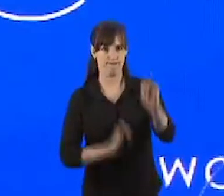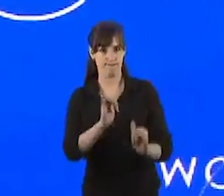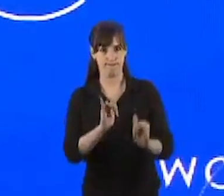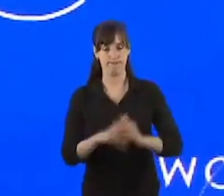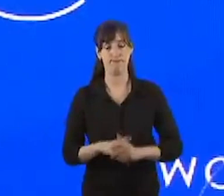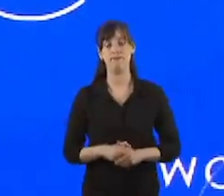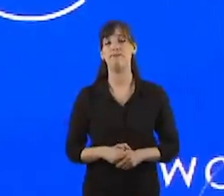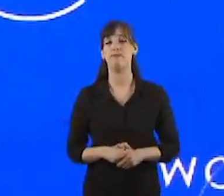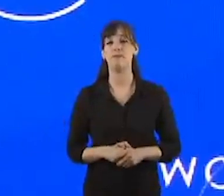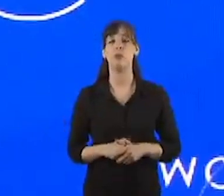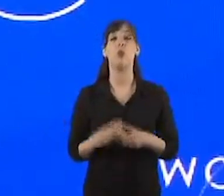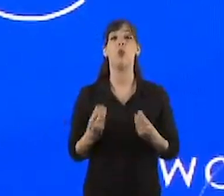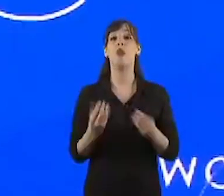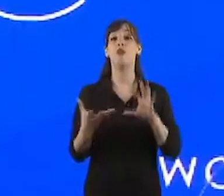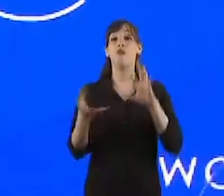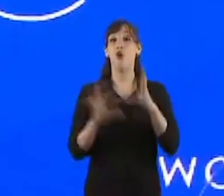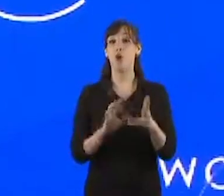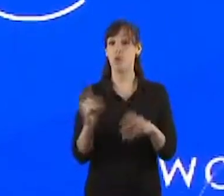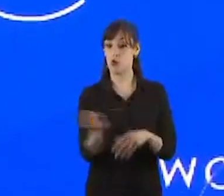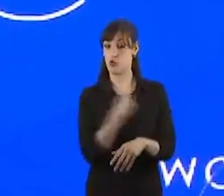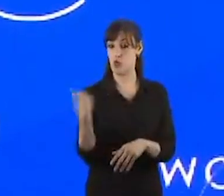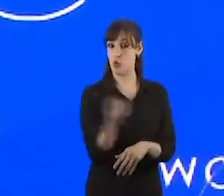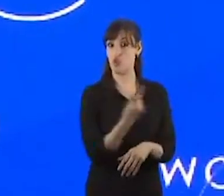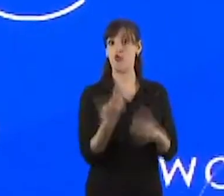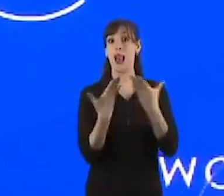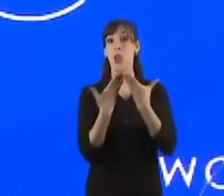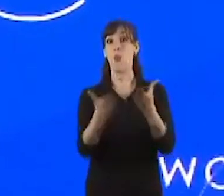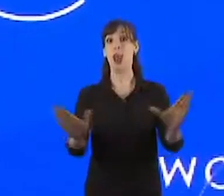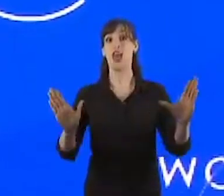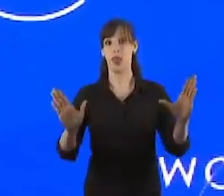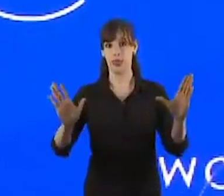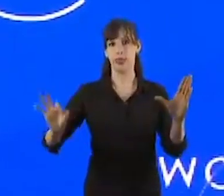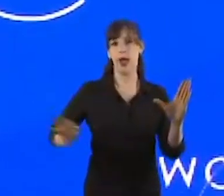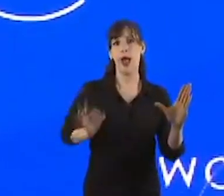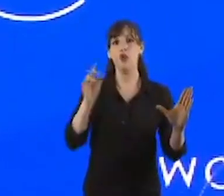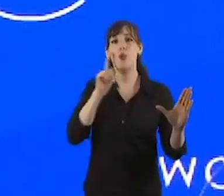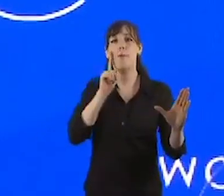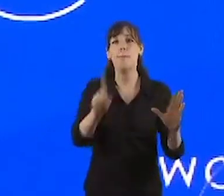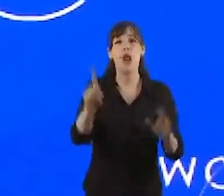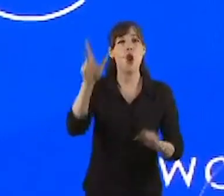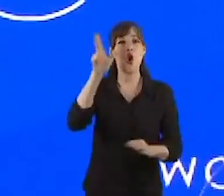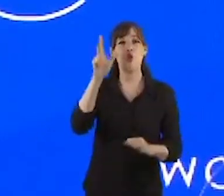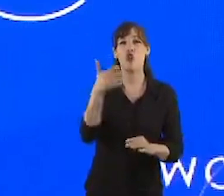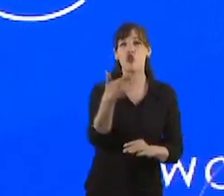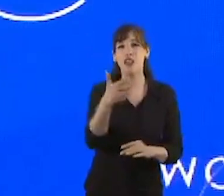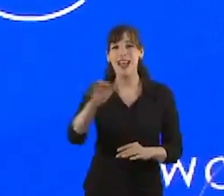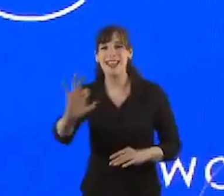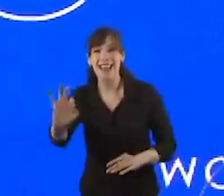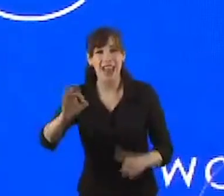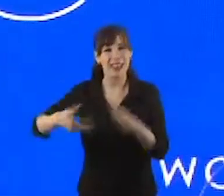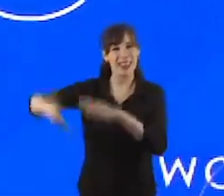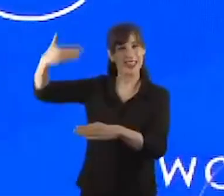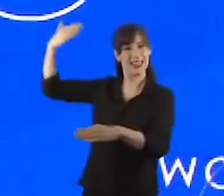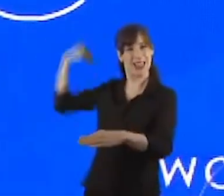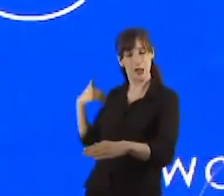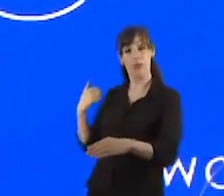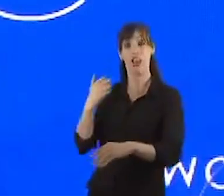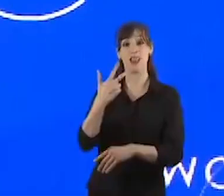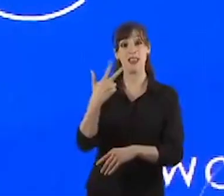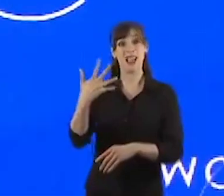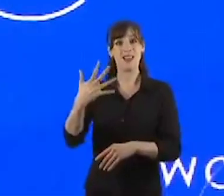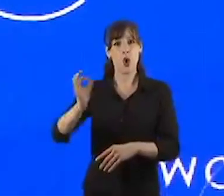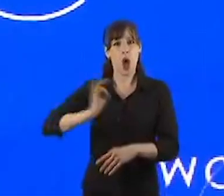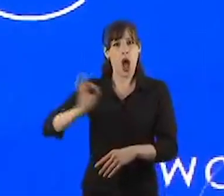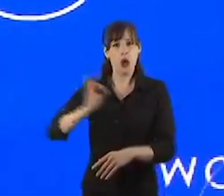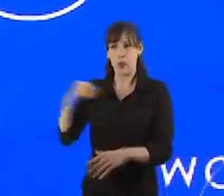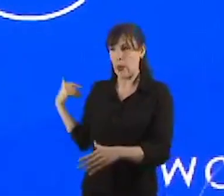Cuando adoptamos el modelo de la libertad, allá por el año 1860, en 35 años nos convertimos en la